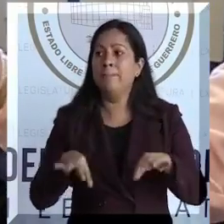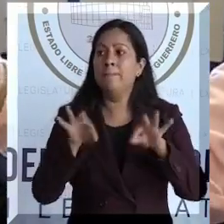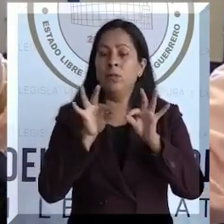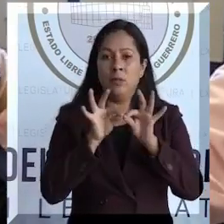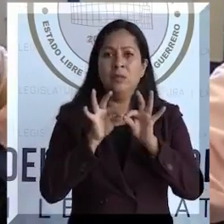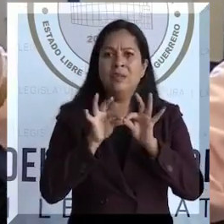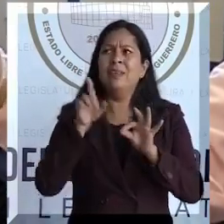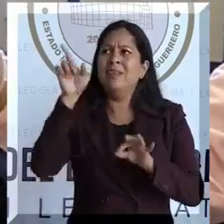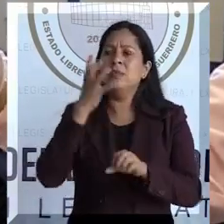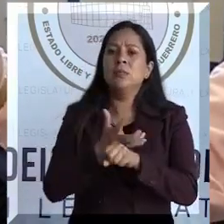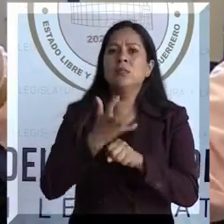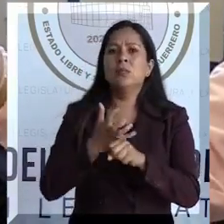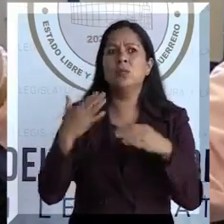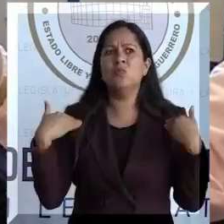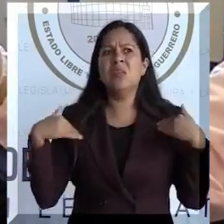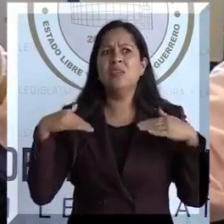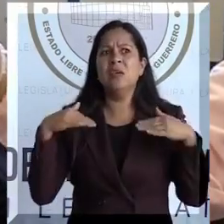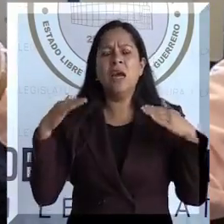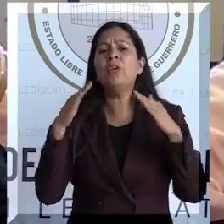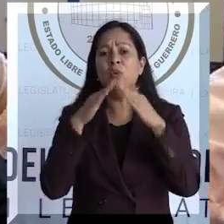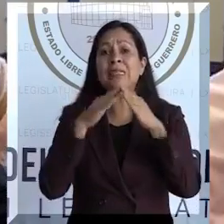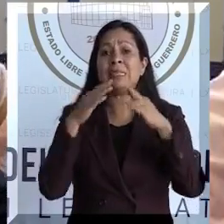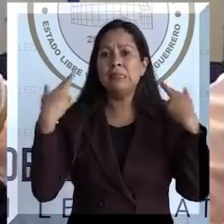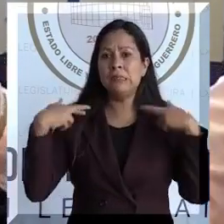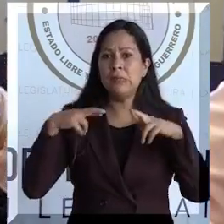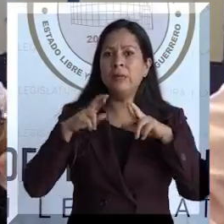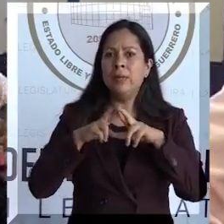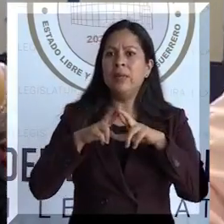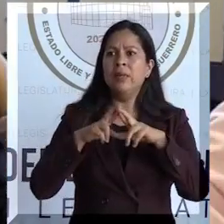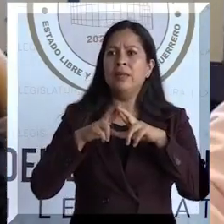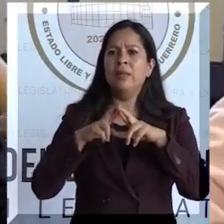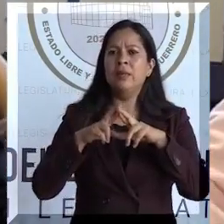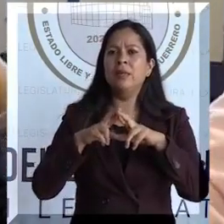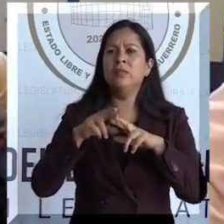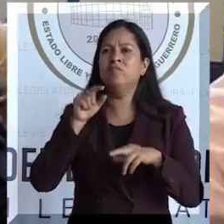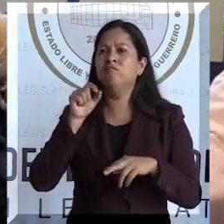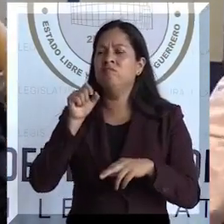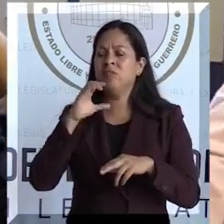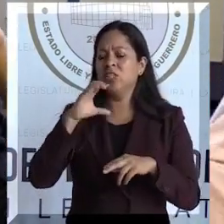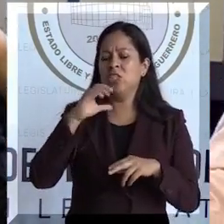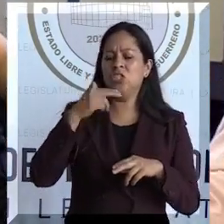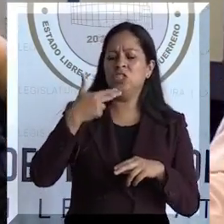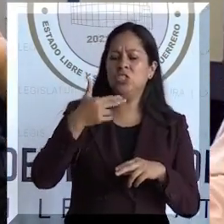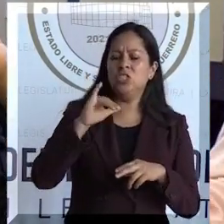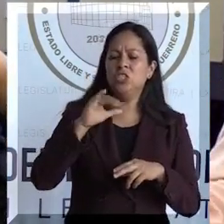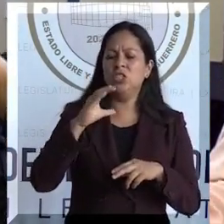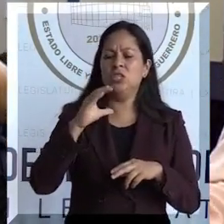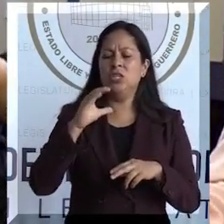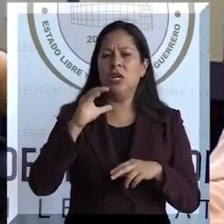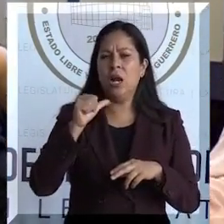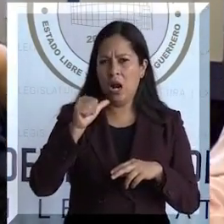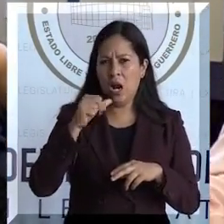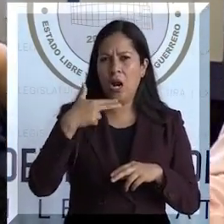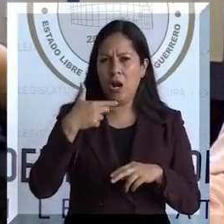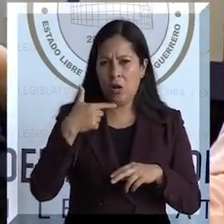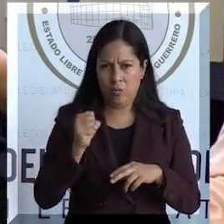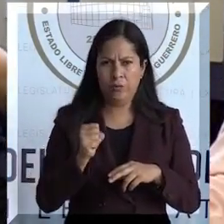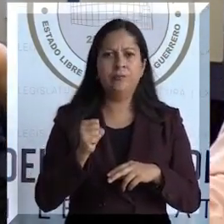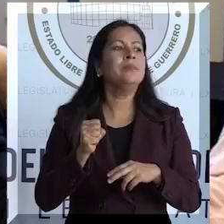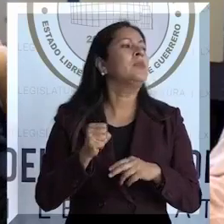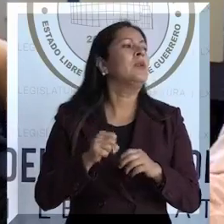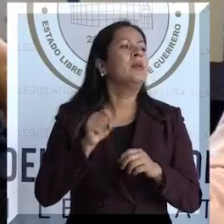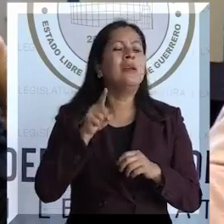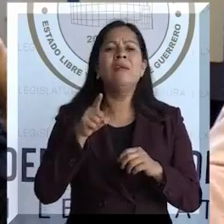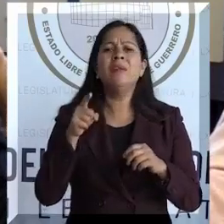Estados Unidos había unas casas de representación, sobre todo en California y en Chicago. Esa casa de representación había